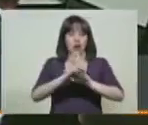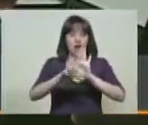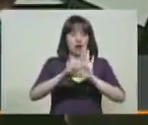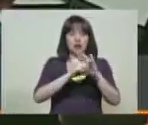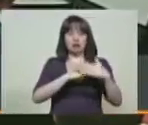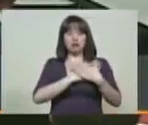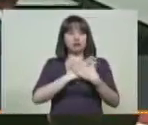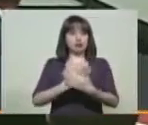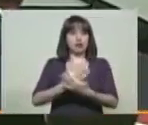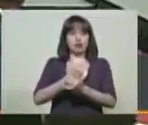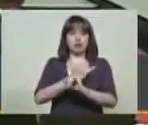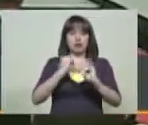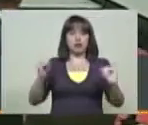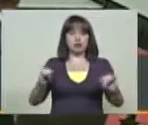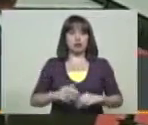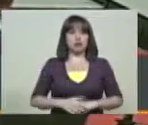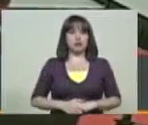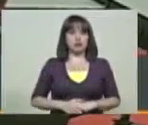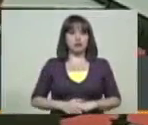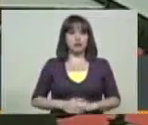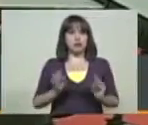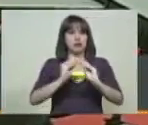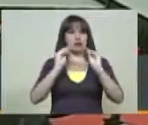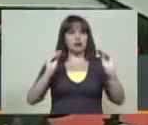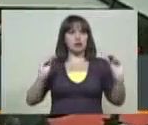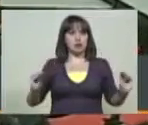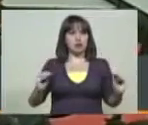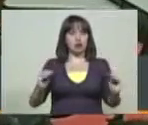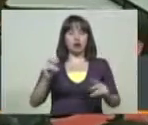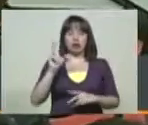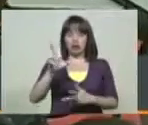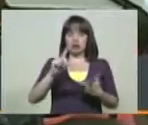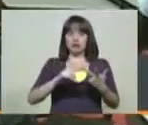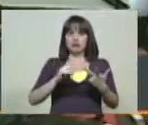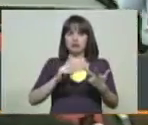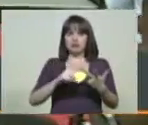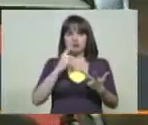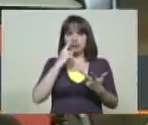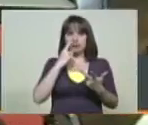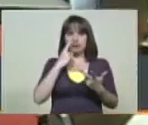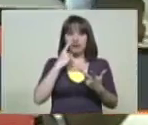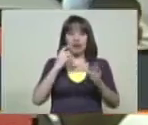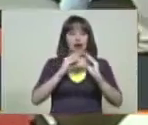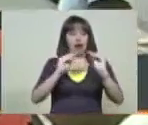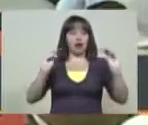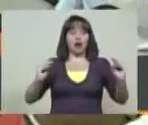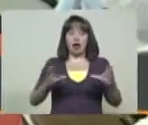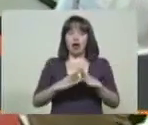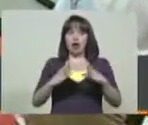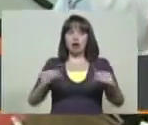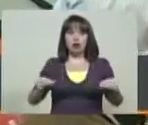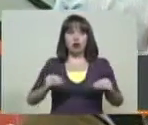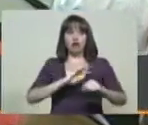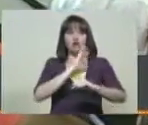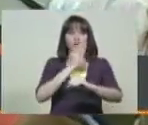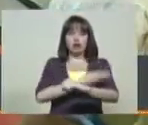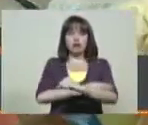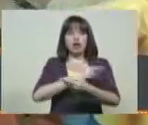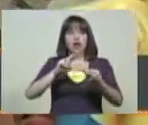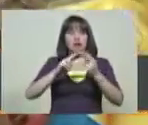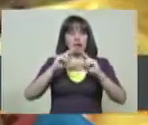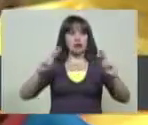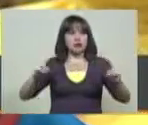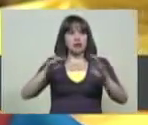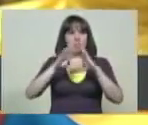soberanía e independencia llamamos tres llamamos a todas las fuerzas amantes de la paz en el mundo